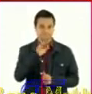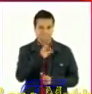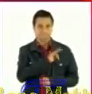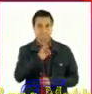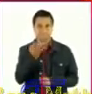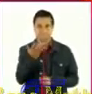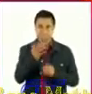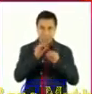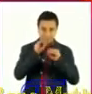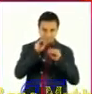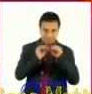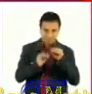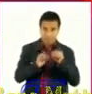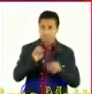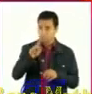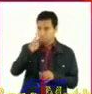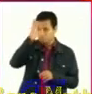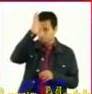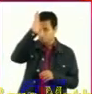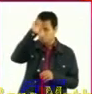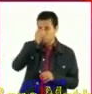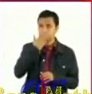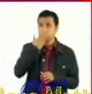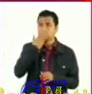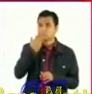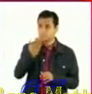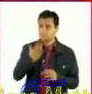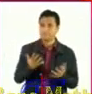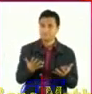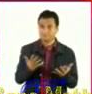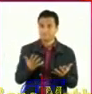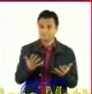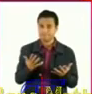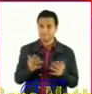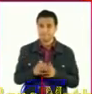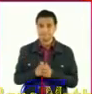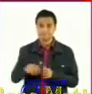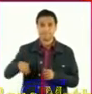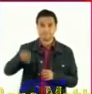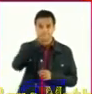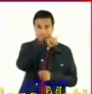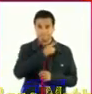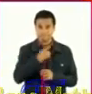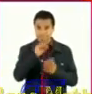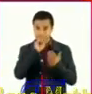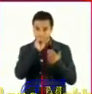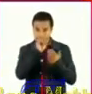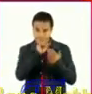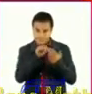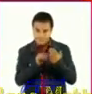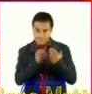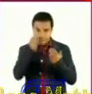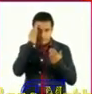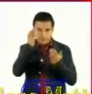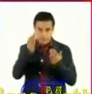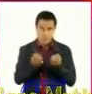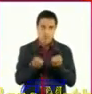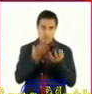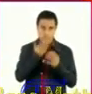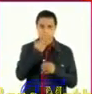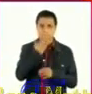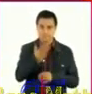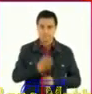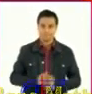prototipo. ¡Claro! Eso es muy útil porque les ayudará a incluir los tiempos que ustedes consideren que